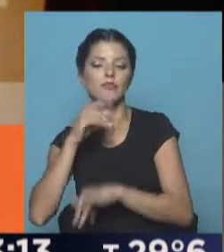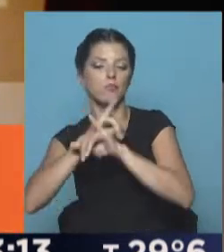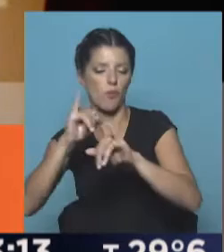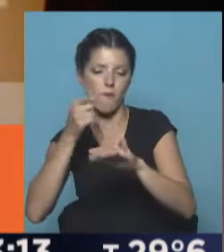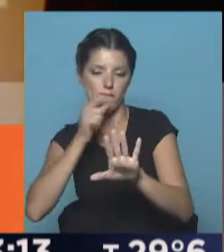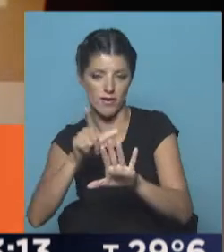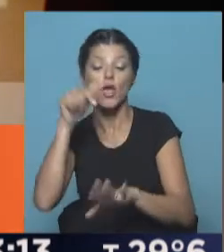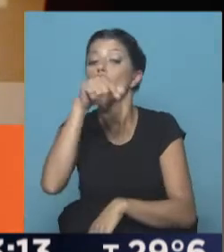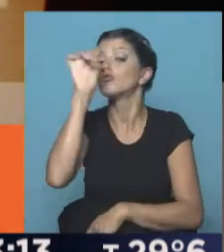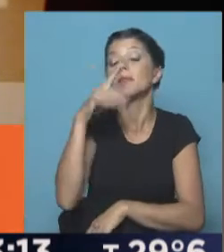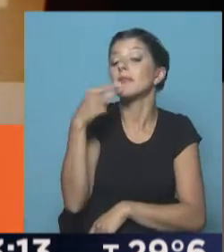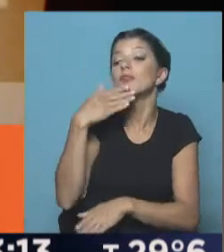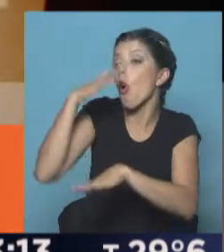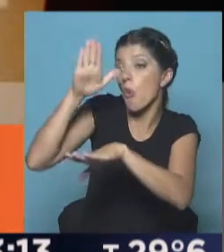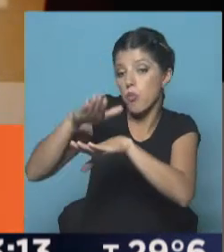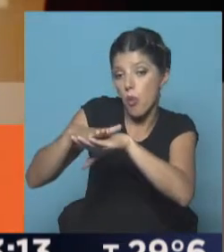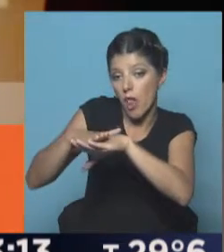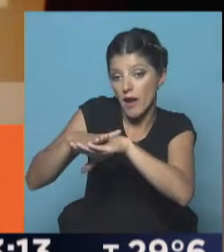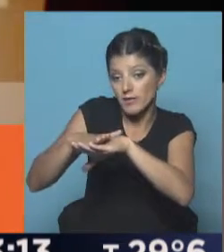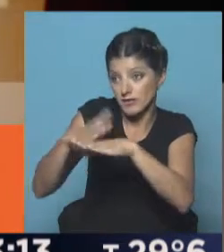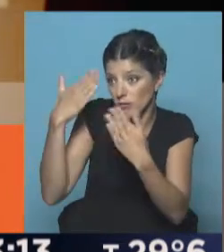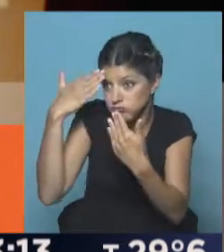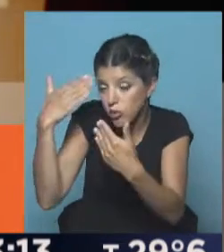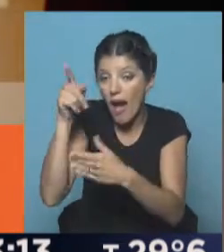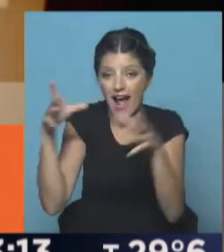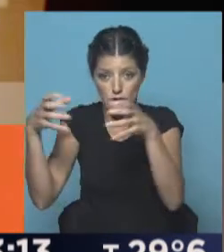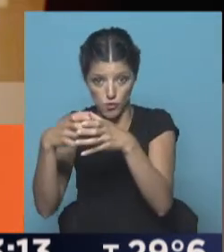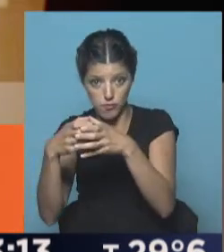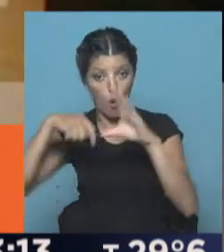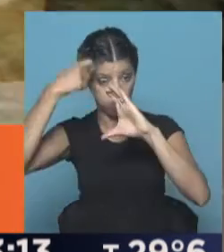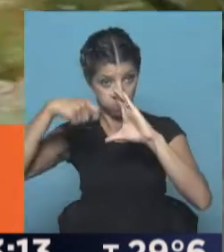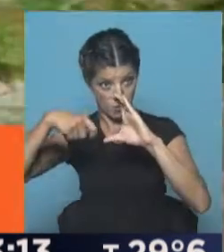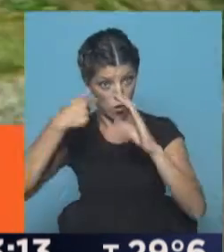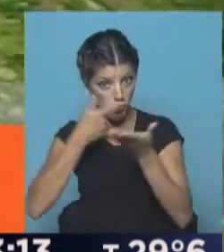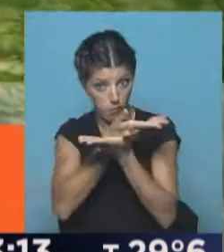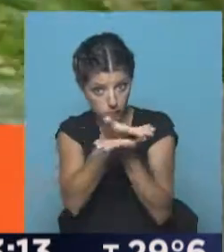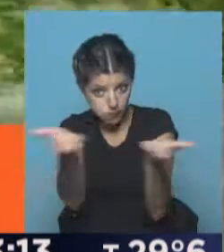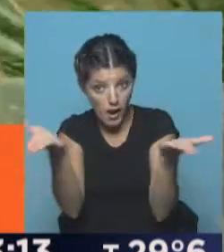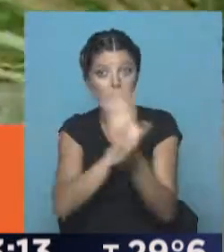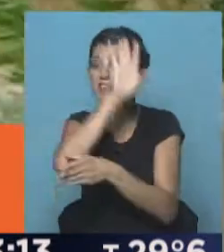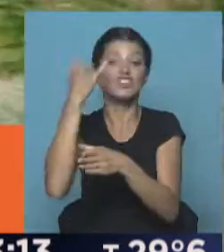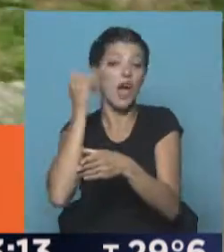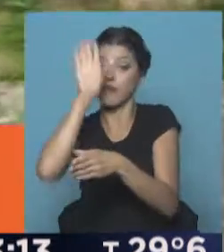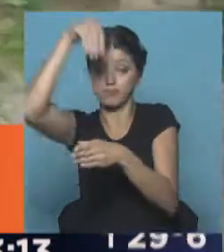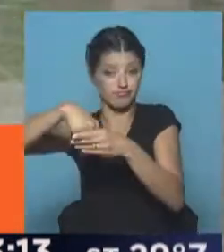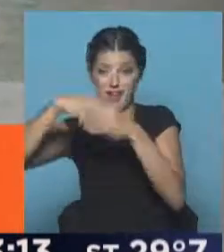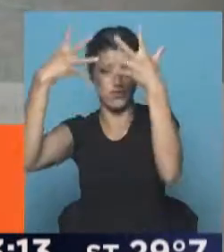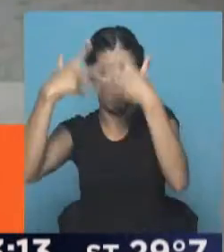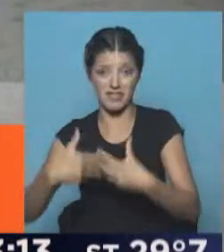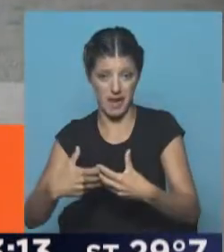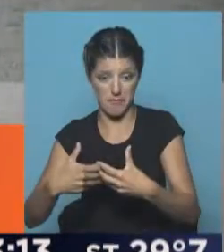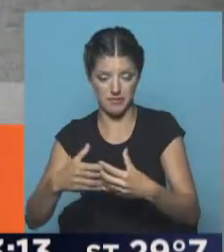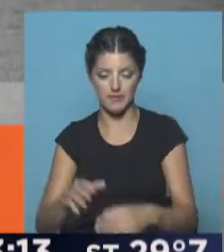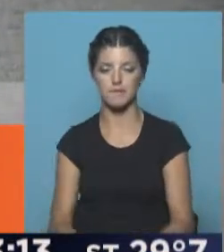Basta con jurar lealtad a la organización en video y hacerla pública para pertenecer a ella. Y los